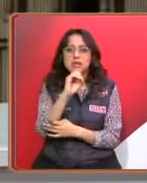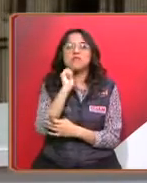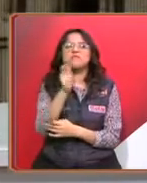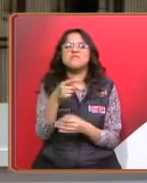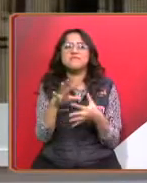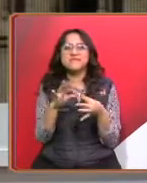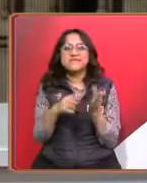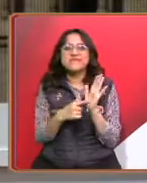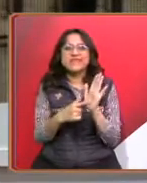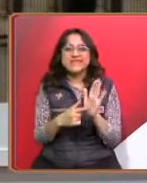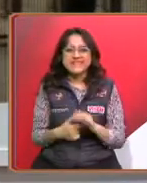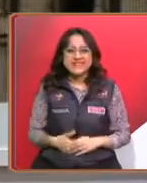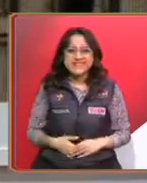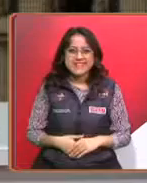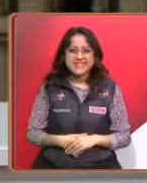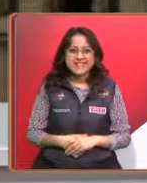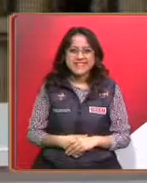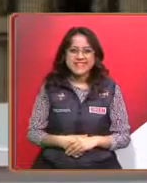sobre esta comilona.